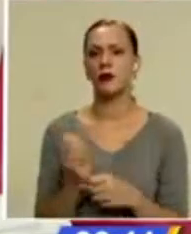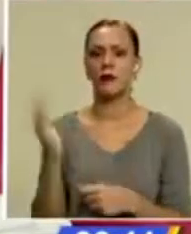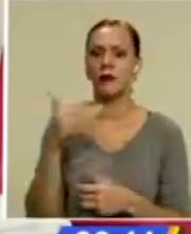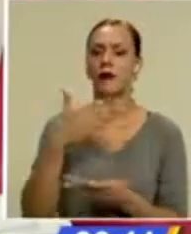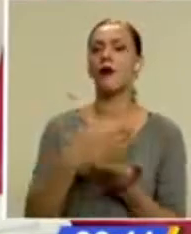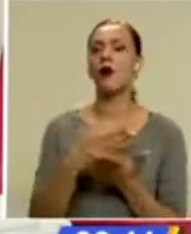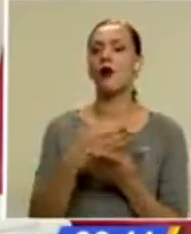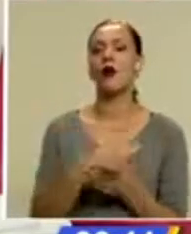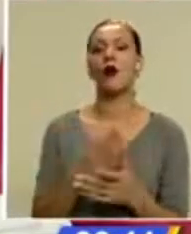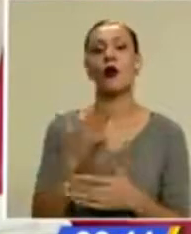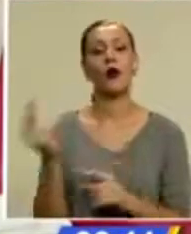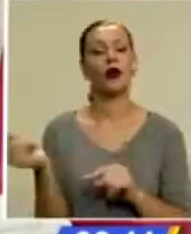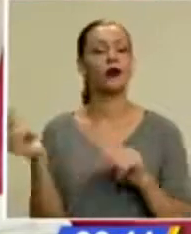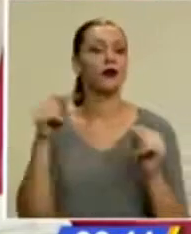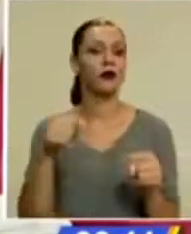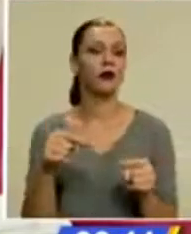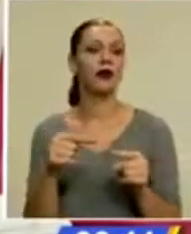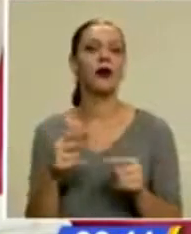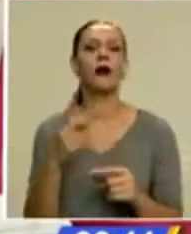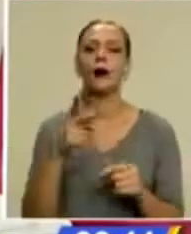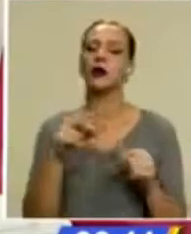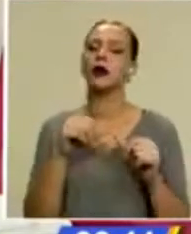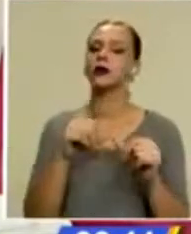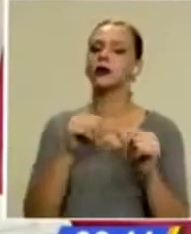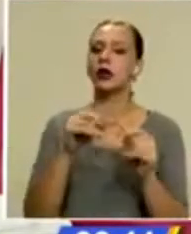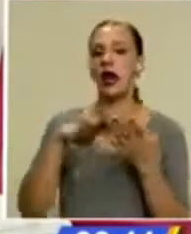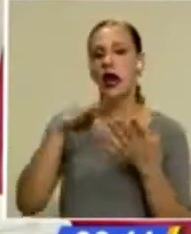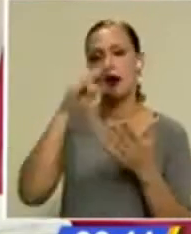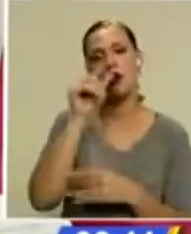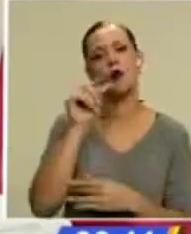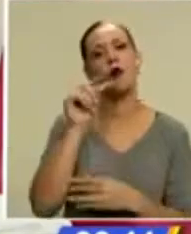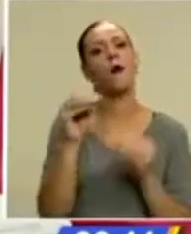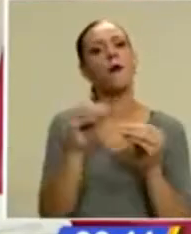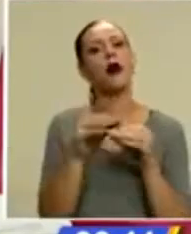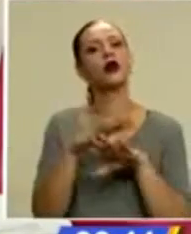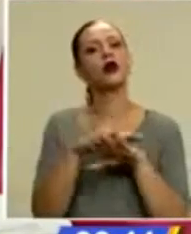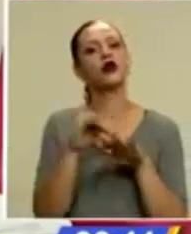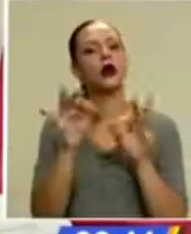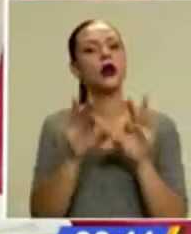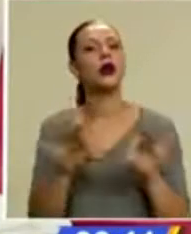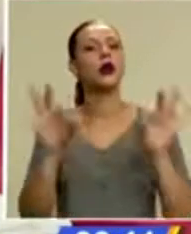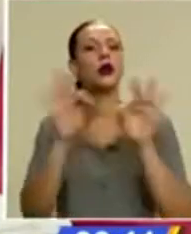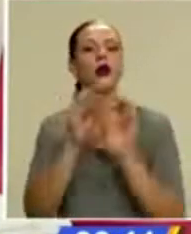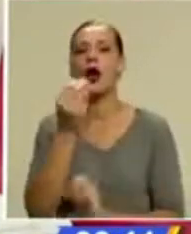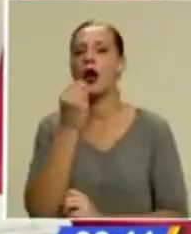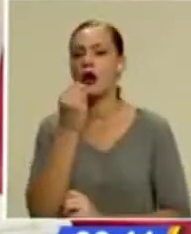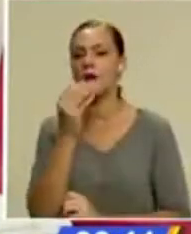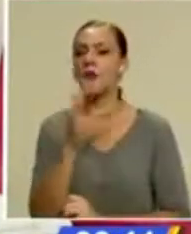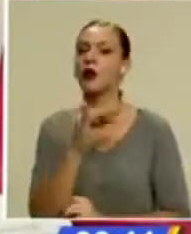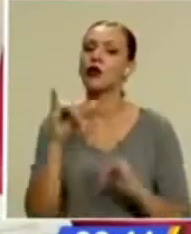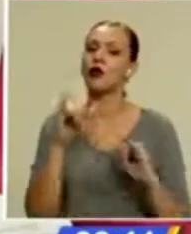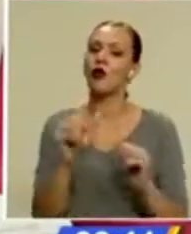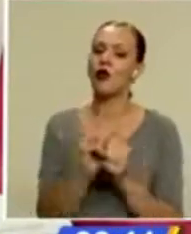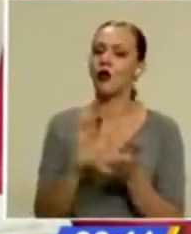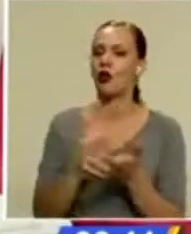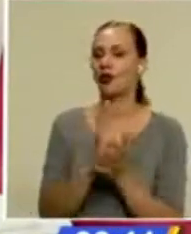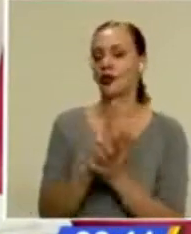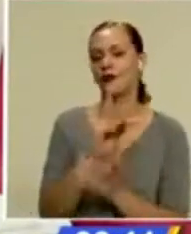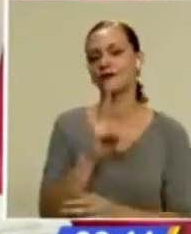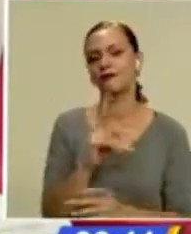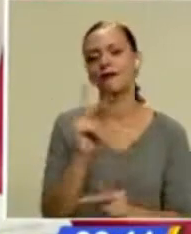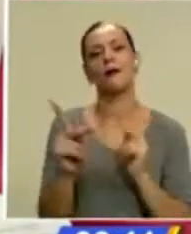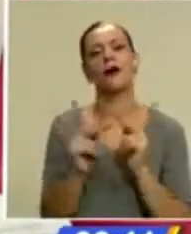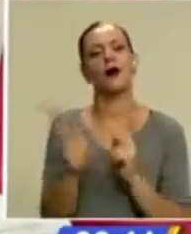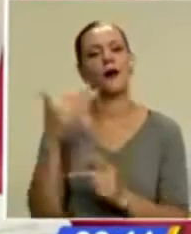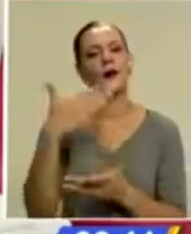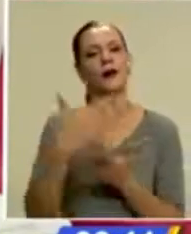corte? Vamos a un corte. Cuando regresamos vamos a seguir aprendiendo un poco más acerca de la importancia de los alimentos. Y hoy con tortillas, ¿verdad? Perfecto.